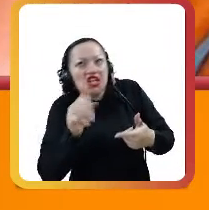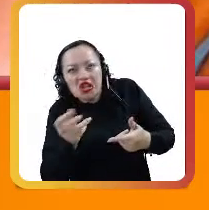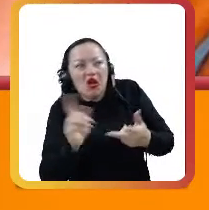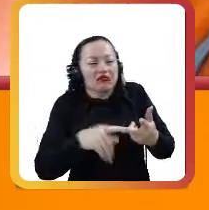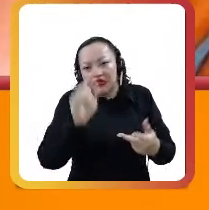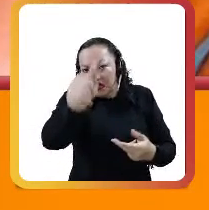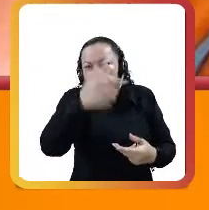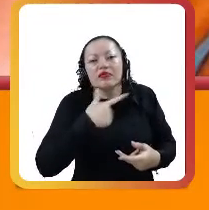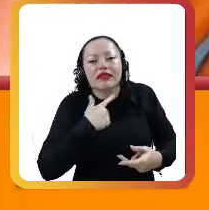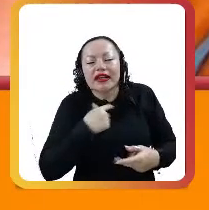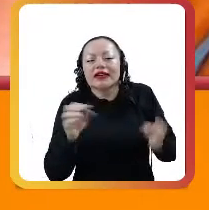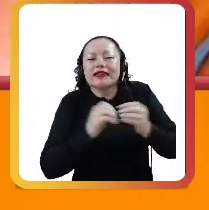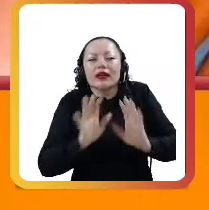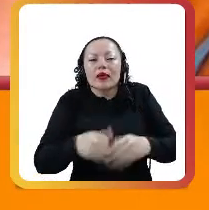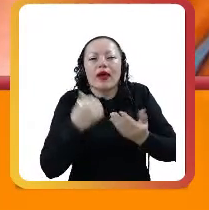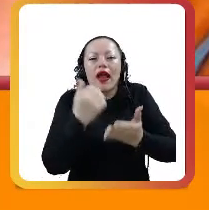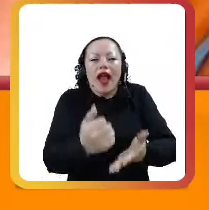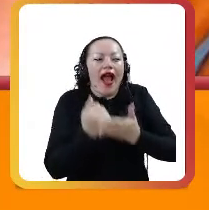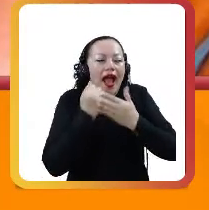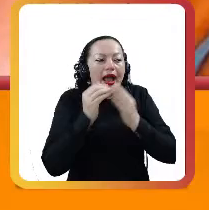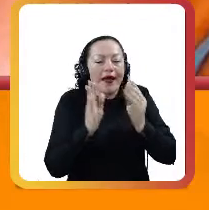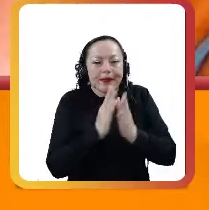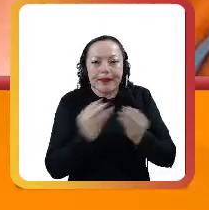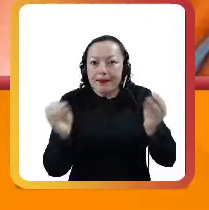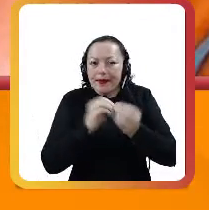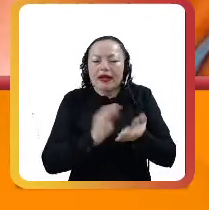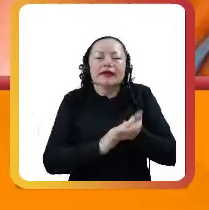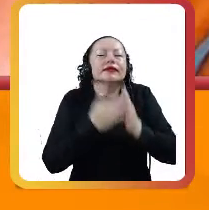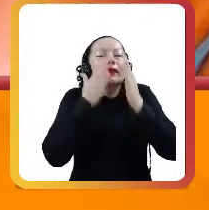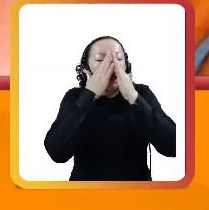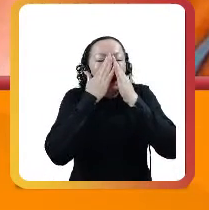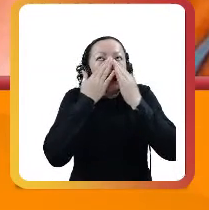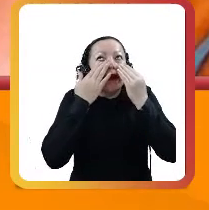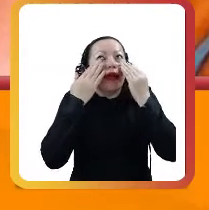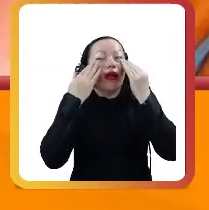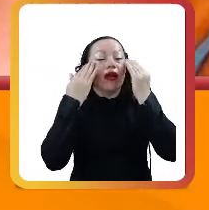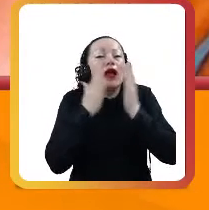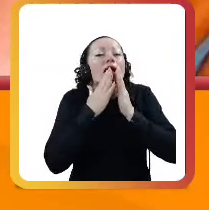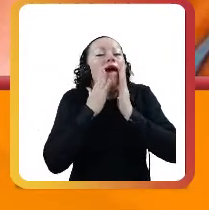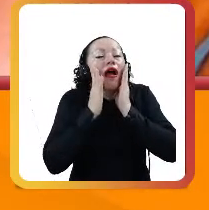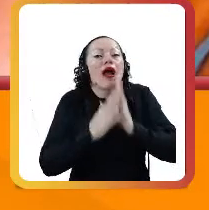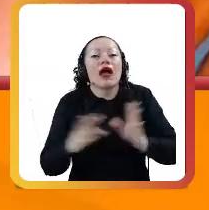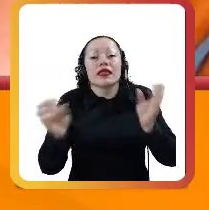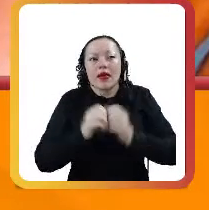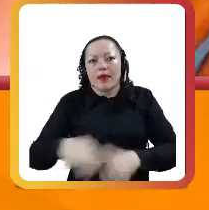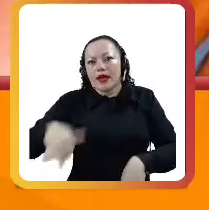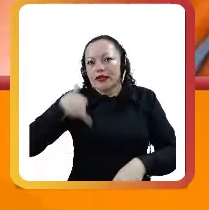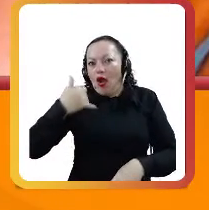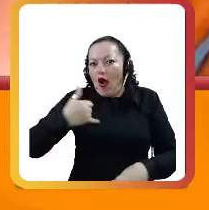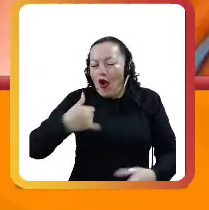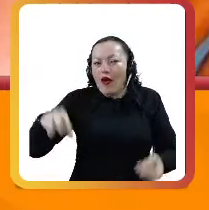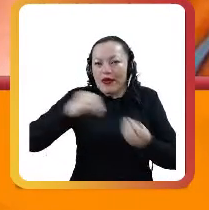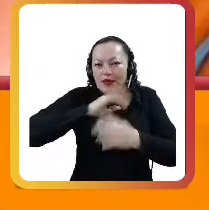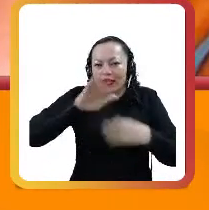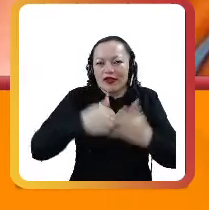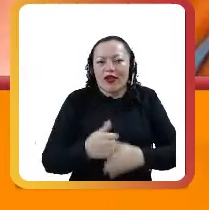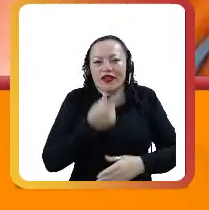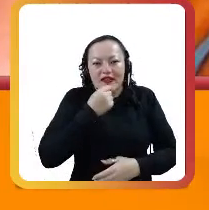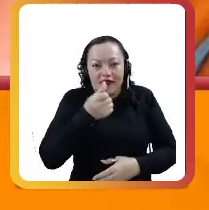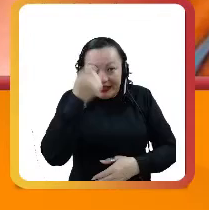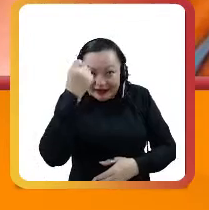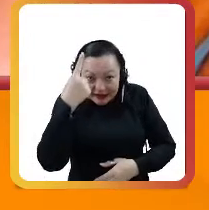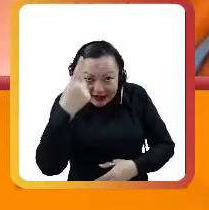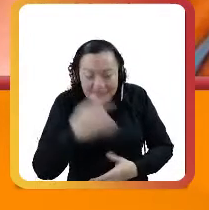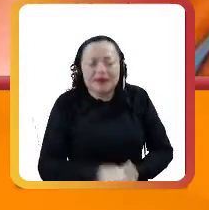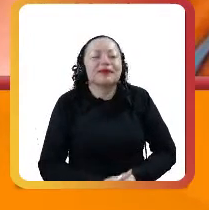esto ayuda a atenuar un poquito más nuestras arrugas y a tener un rostro mucho más lindo y más limpio y más sano. Vea,